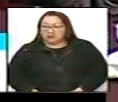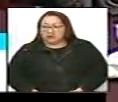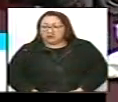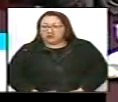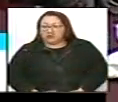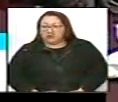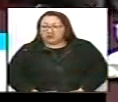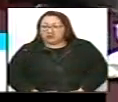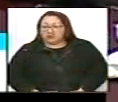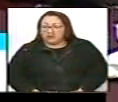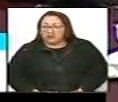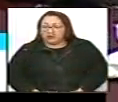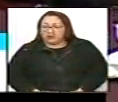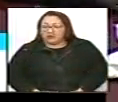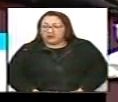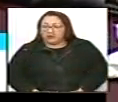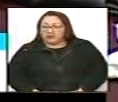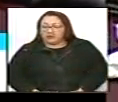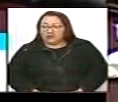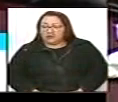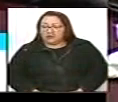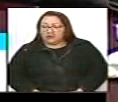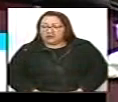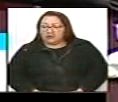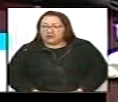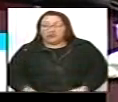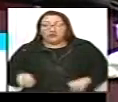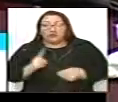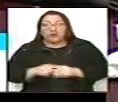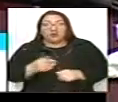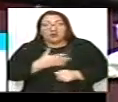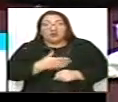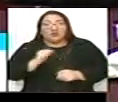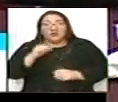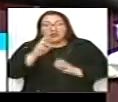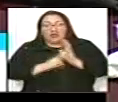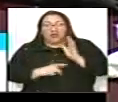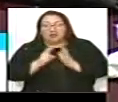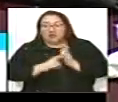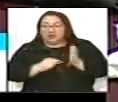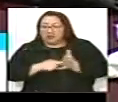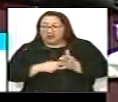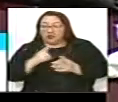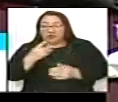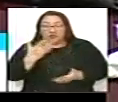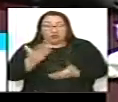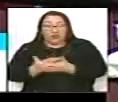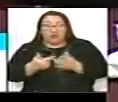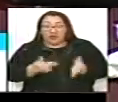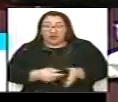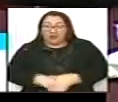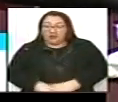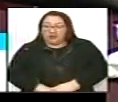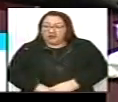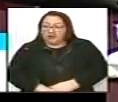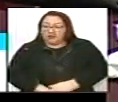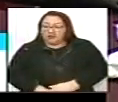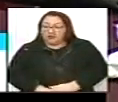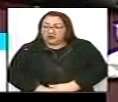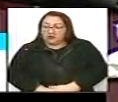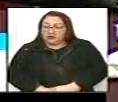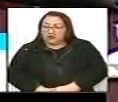de acusaciones constitucionales. Incluso, presidente, si el reglamento es un obstáculo a esto,